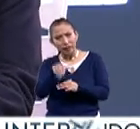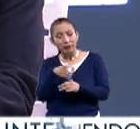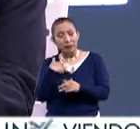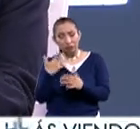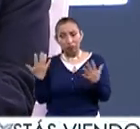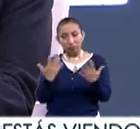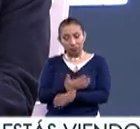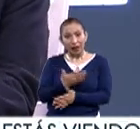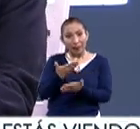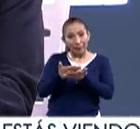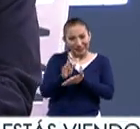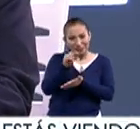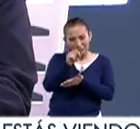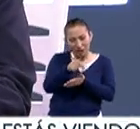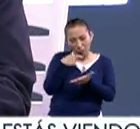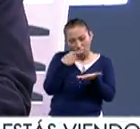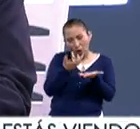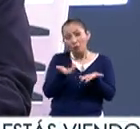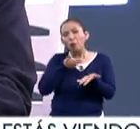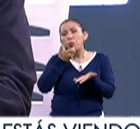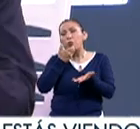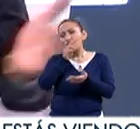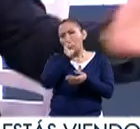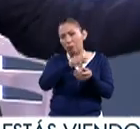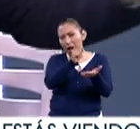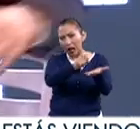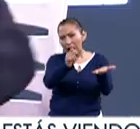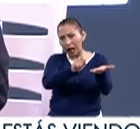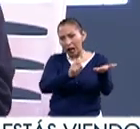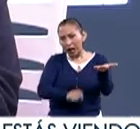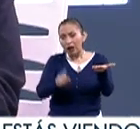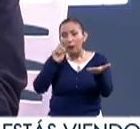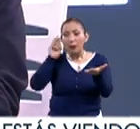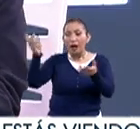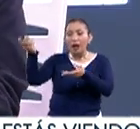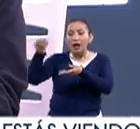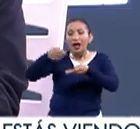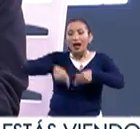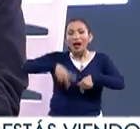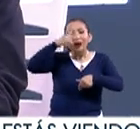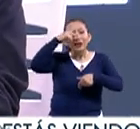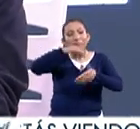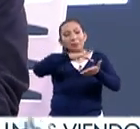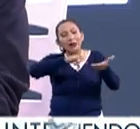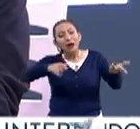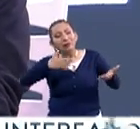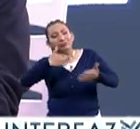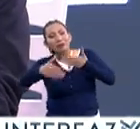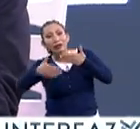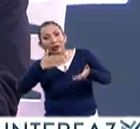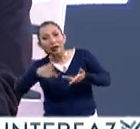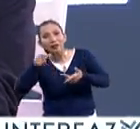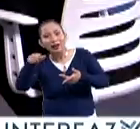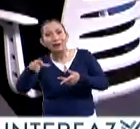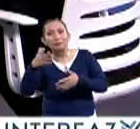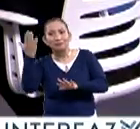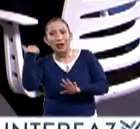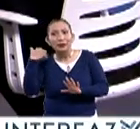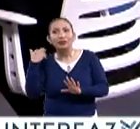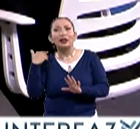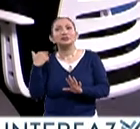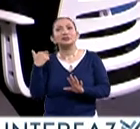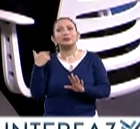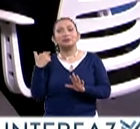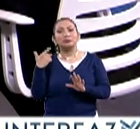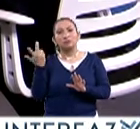sorprende mucho que a partir de las formas clásicas haya arrastrado a nuestro país, digamos, la vanguardia que le tocó de rebote,